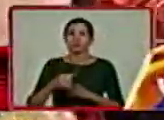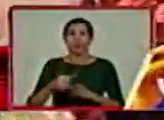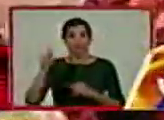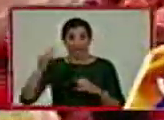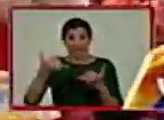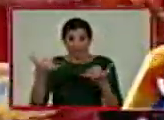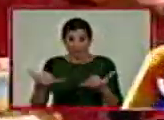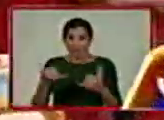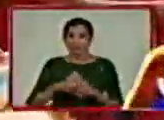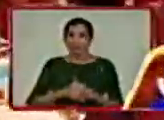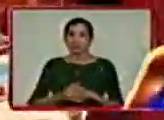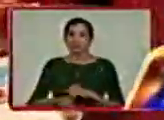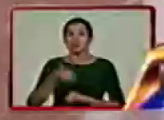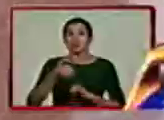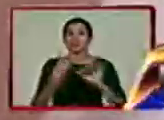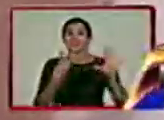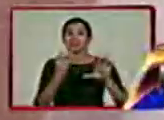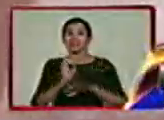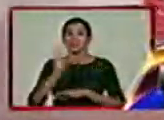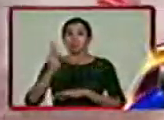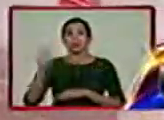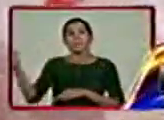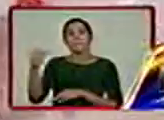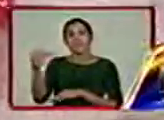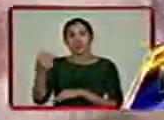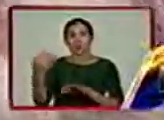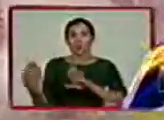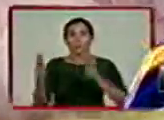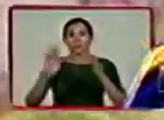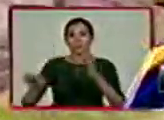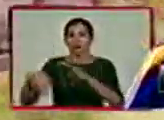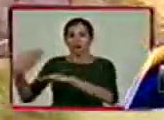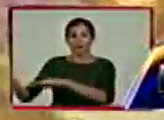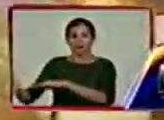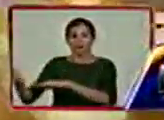de 70% en comparación con los mercados privados al momento de